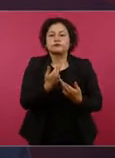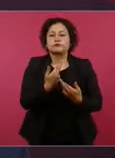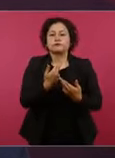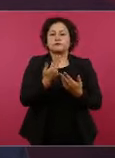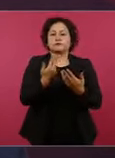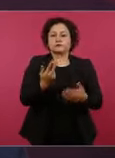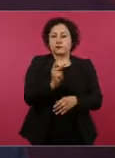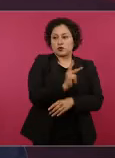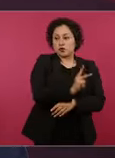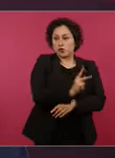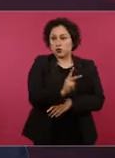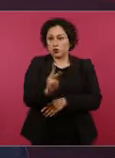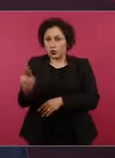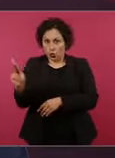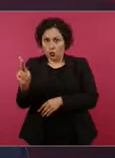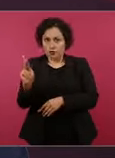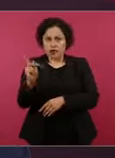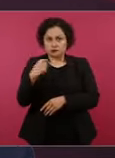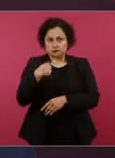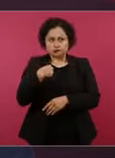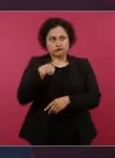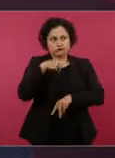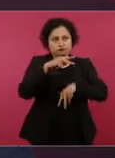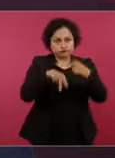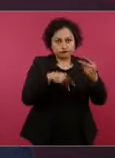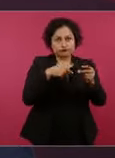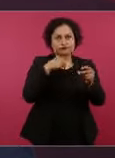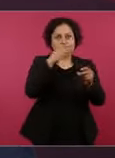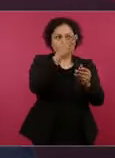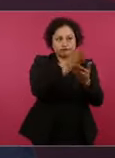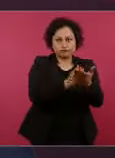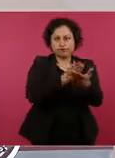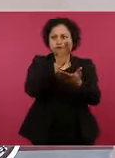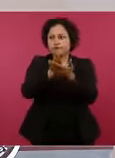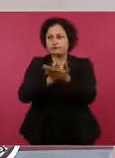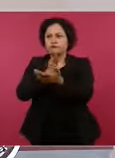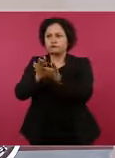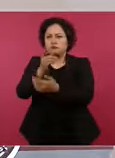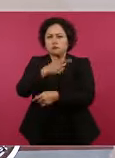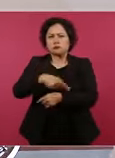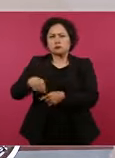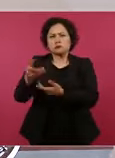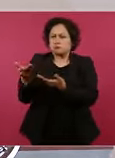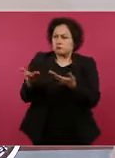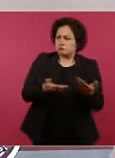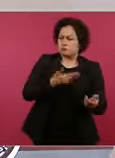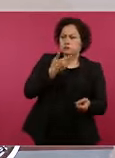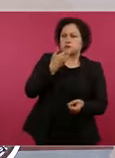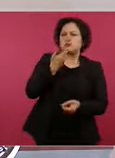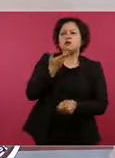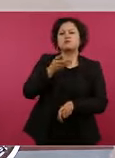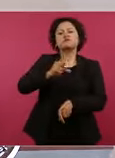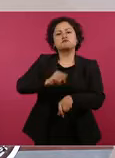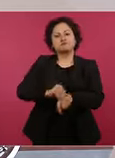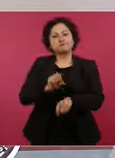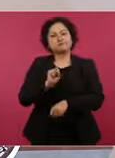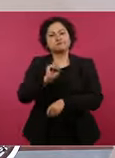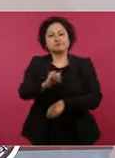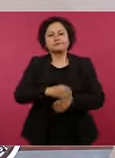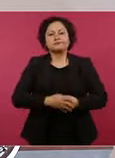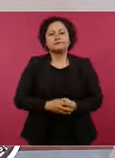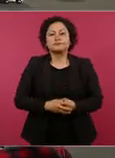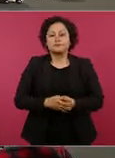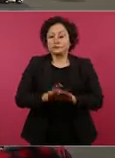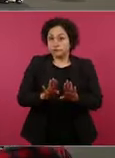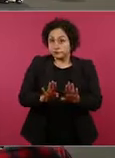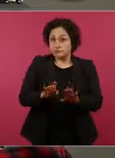las gasolineras que fueron verificadas no impidieron que realizáramos esos procedimientos. Encontramos en